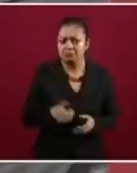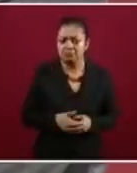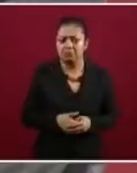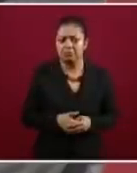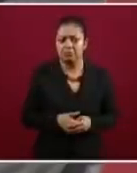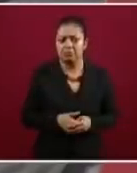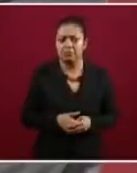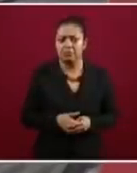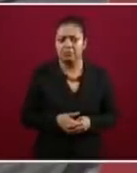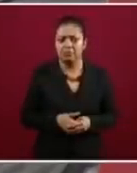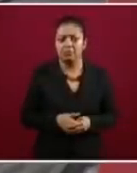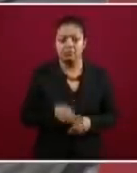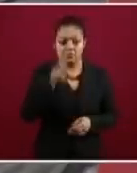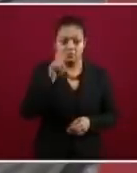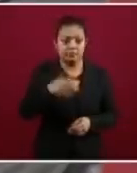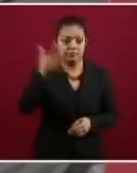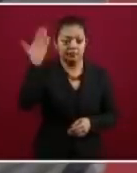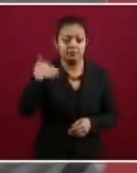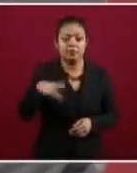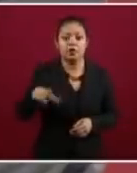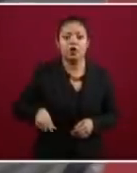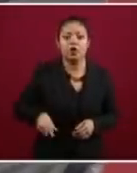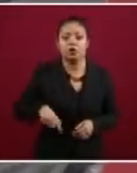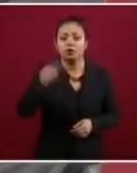El gobierno estaba ensimismado,